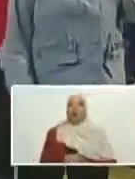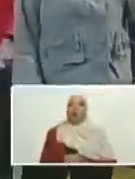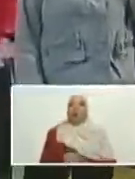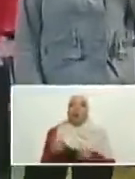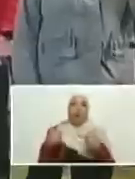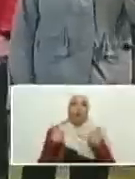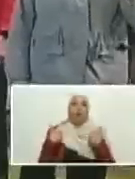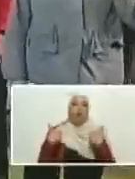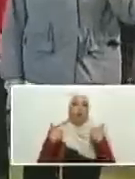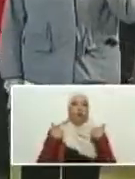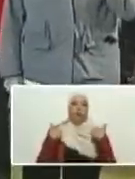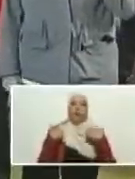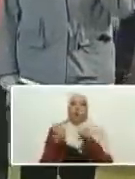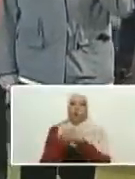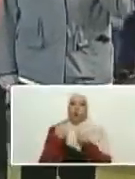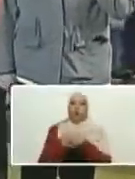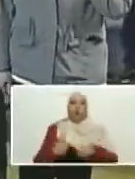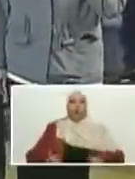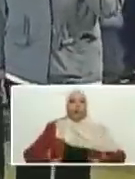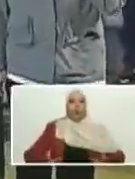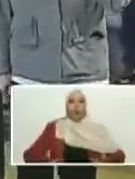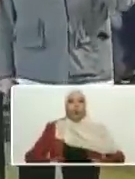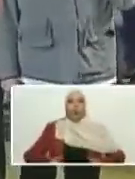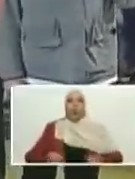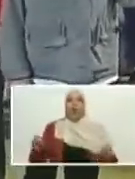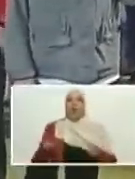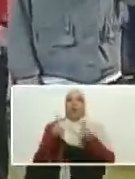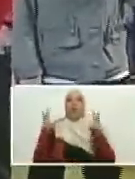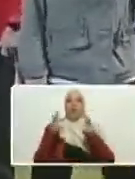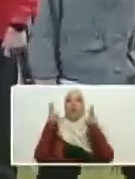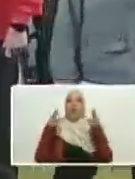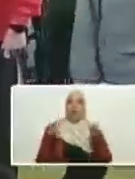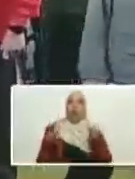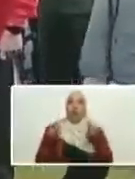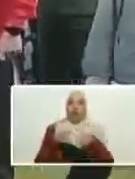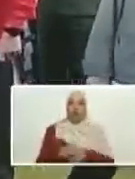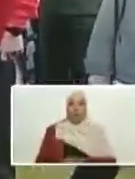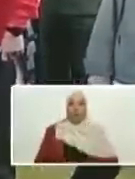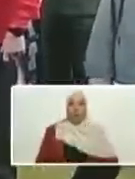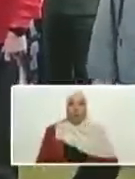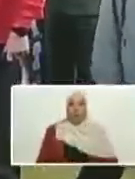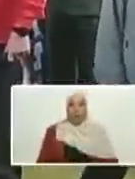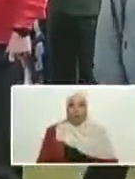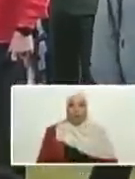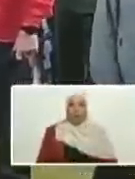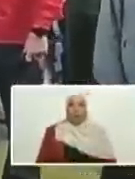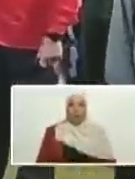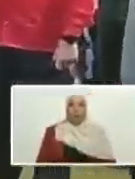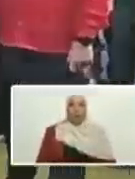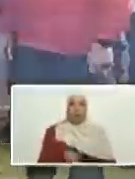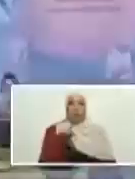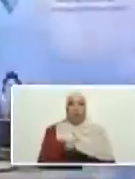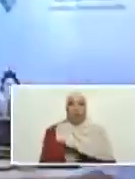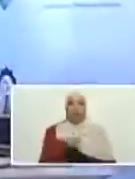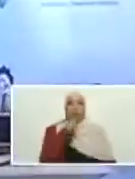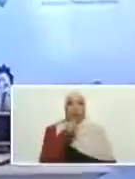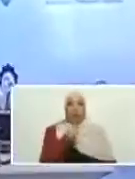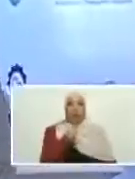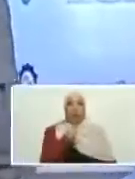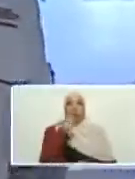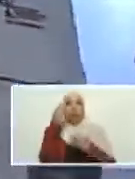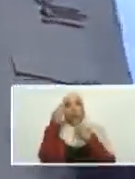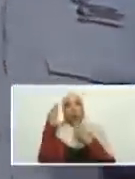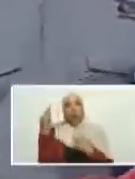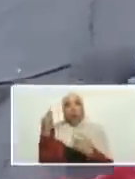esfuerzo, perseverancia, batalla y victoria. Bueno, aquí está el stand del Ministerio de Industria. Mi saludo